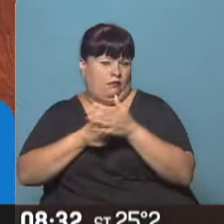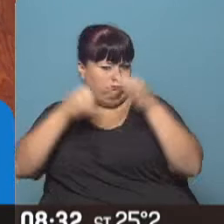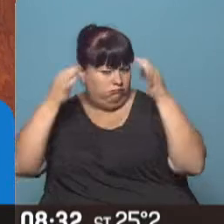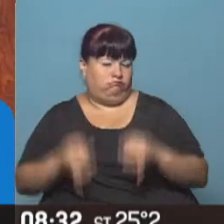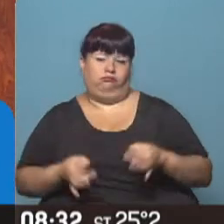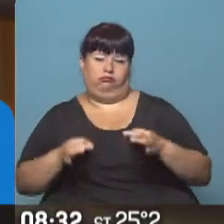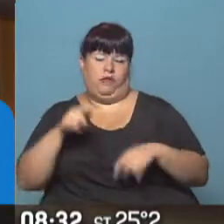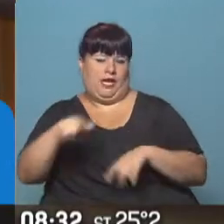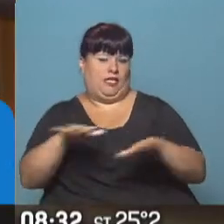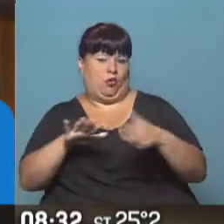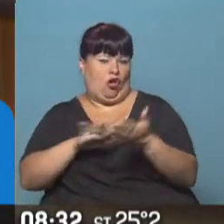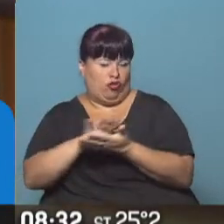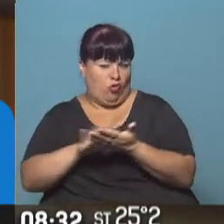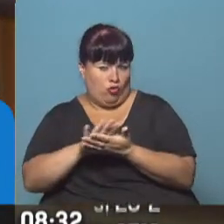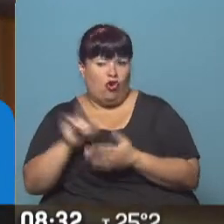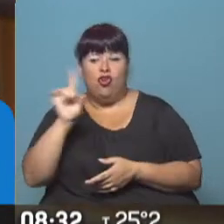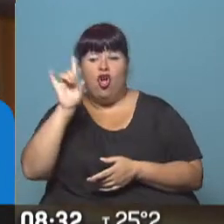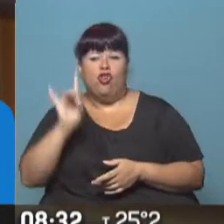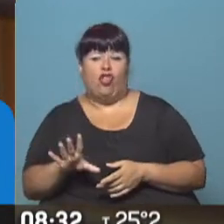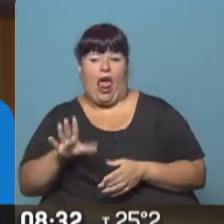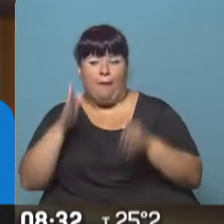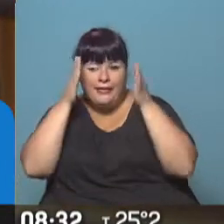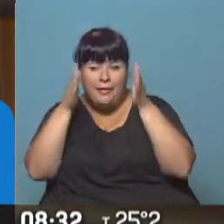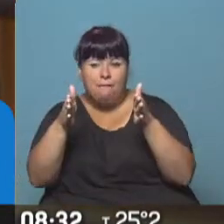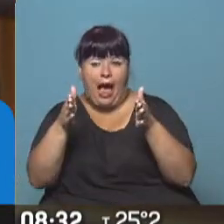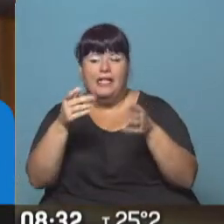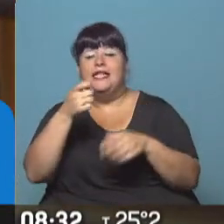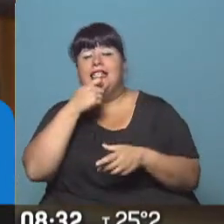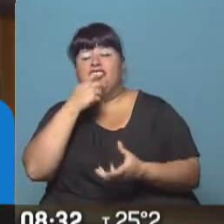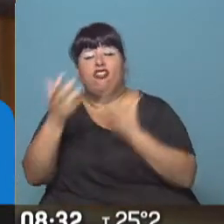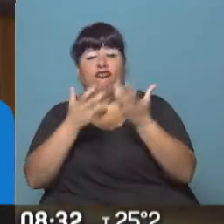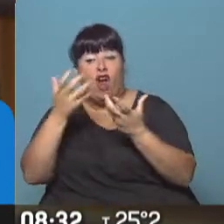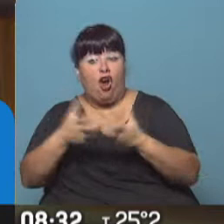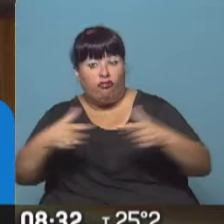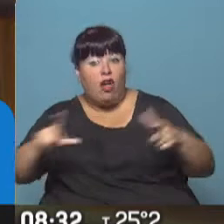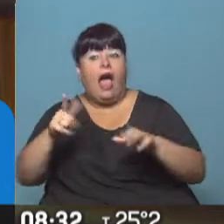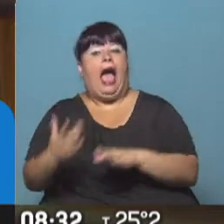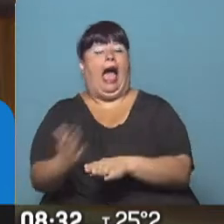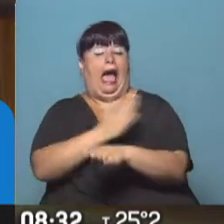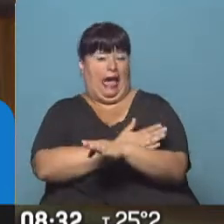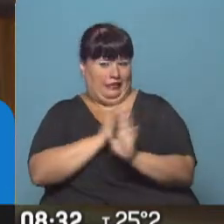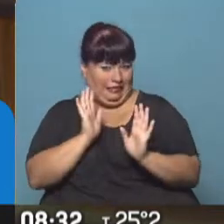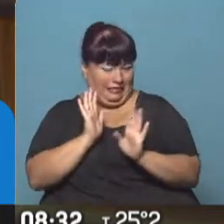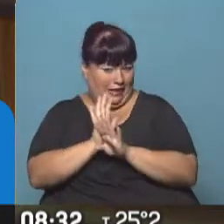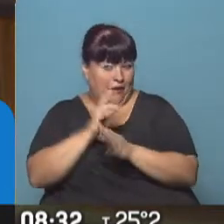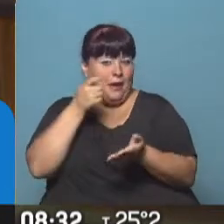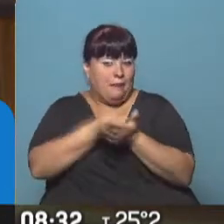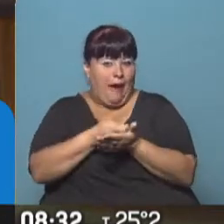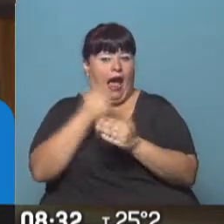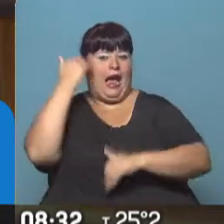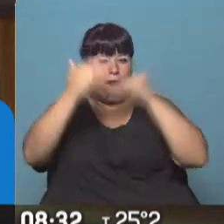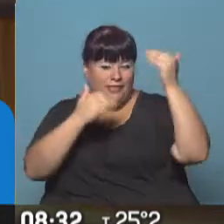estas situaciones no solamente poniendo el foco para cuando los incendios se producen sino básicamente invirtiendo en